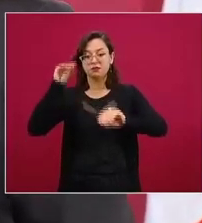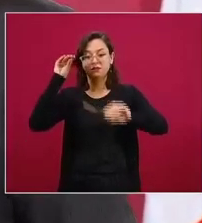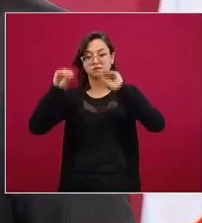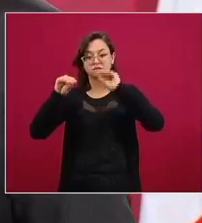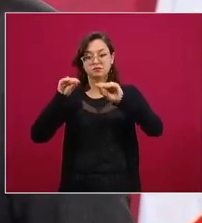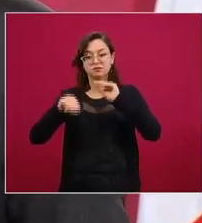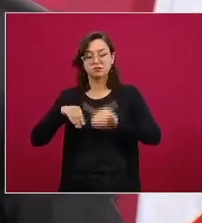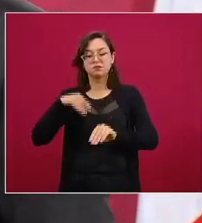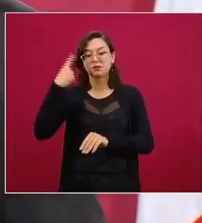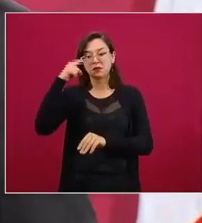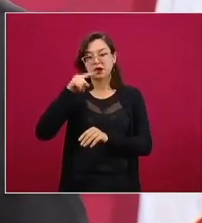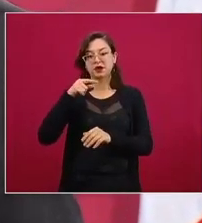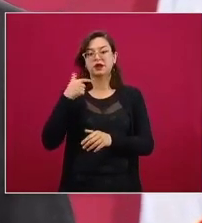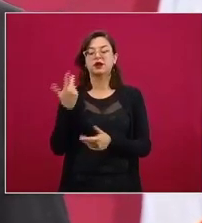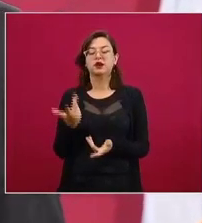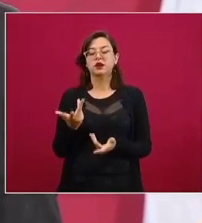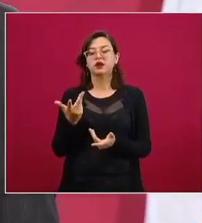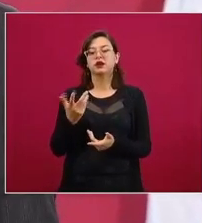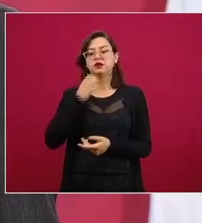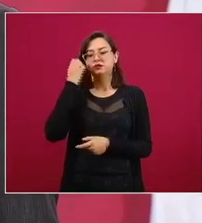el regreso a clases.